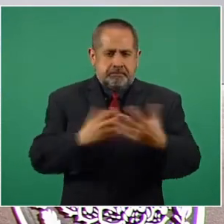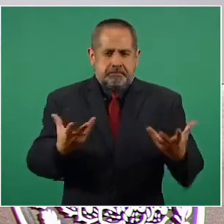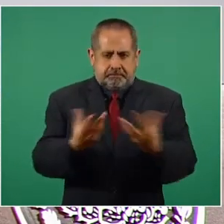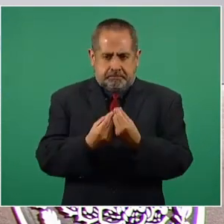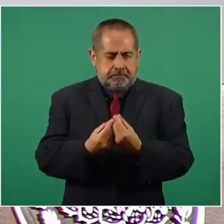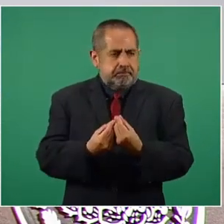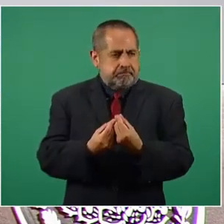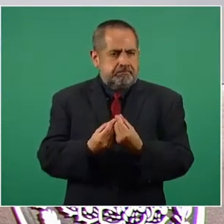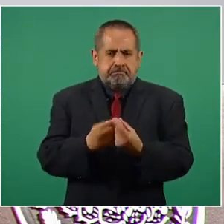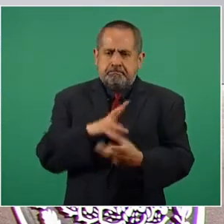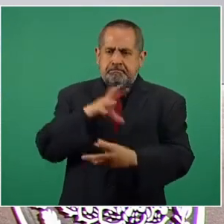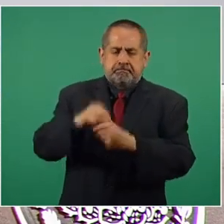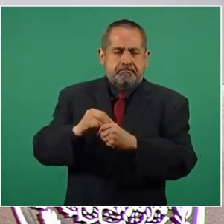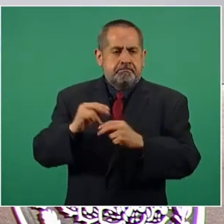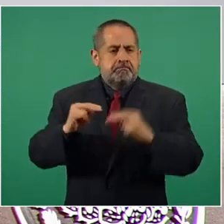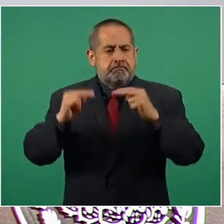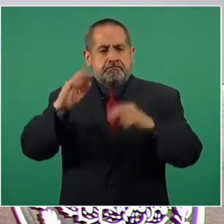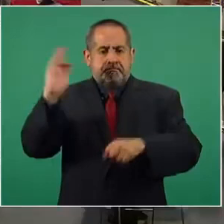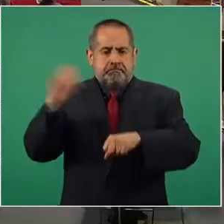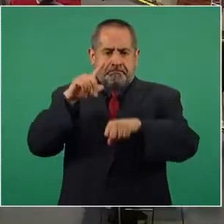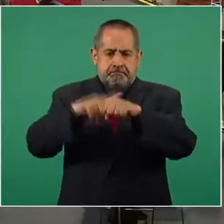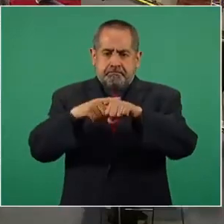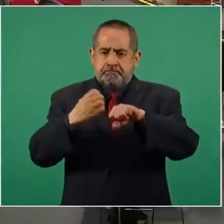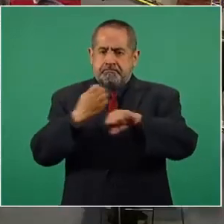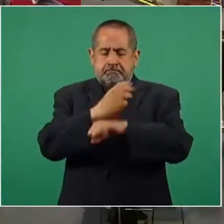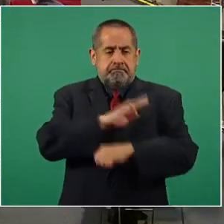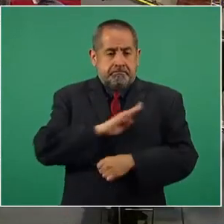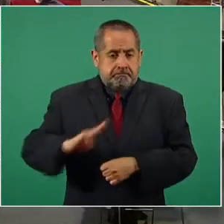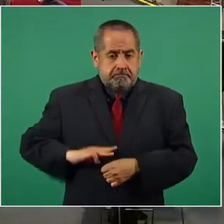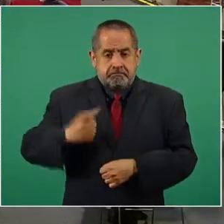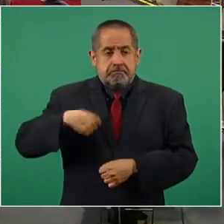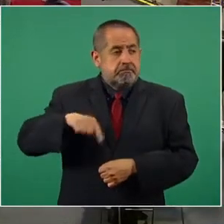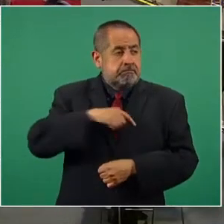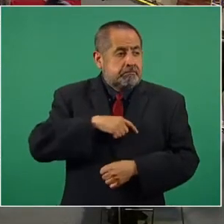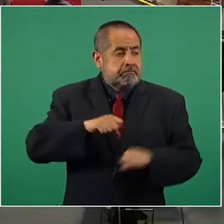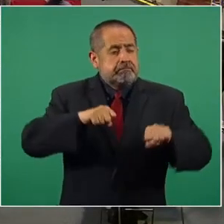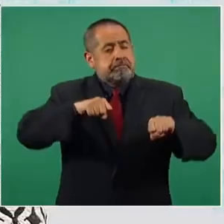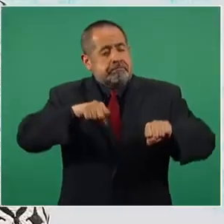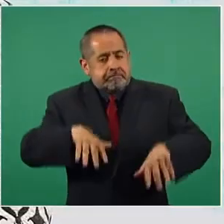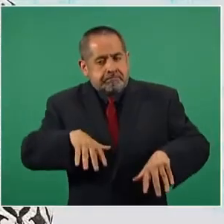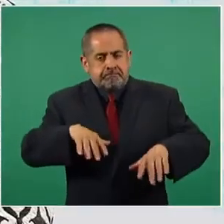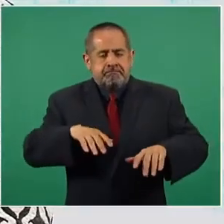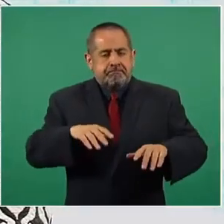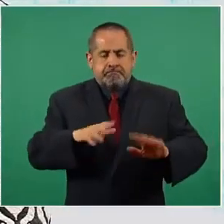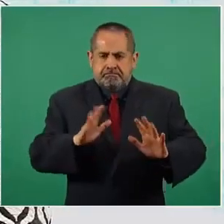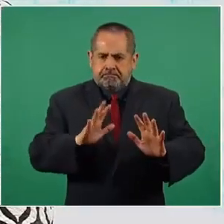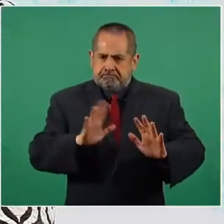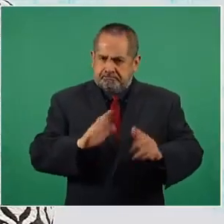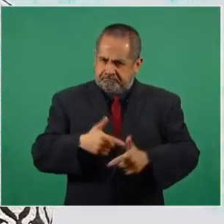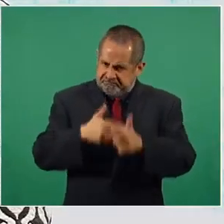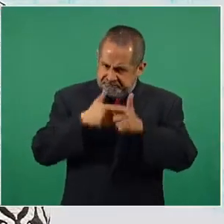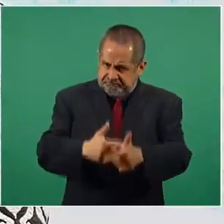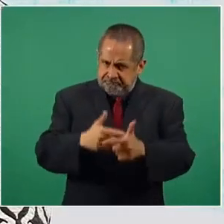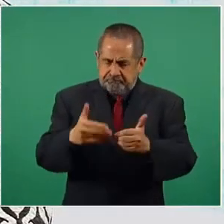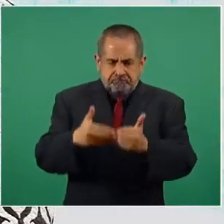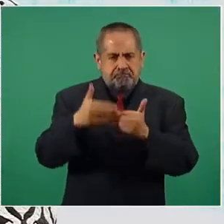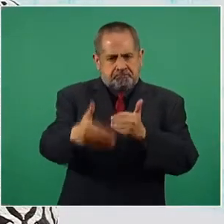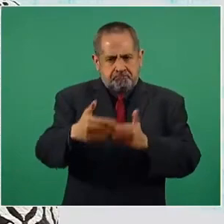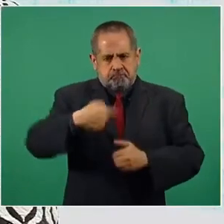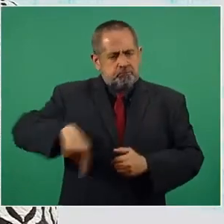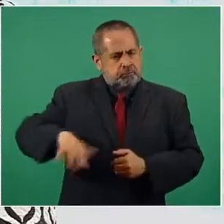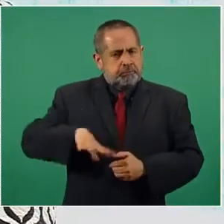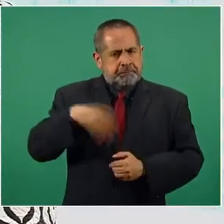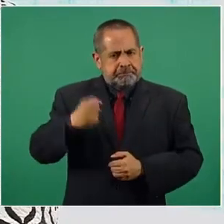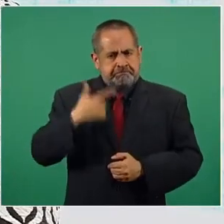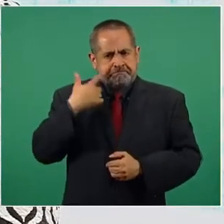los tres órdenes de gobierno a no bajar la guardia y a seguir con la constancia en el trabajo